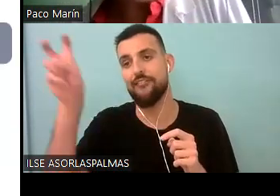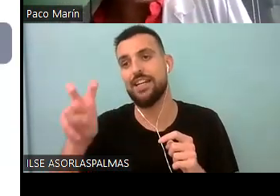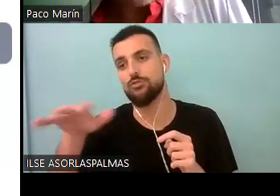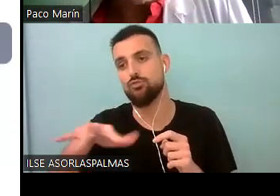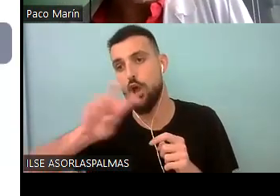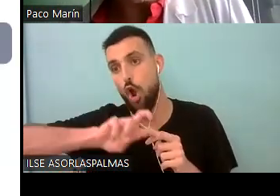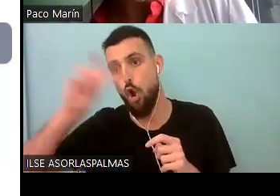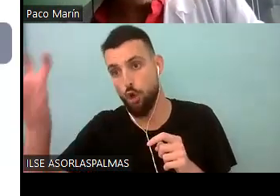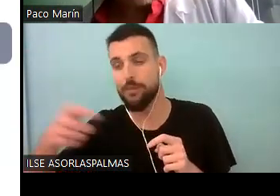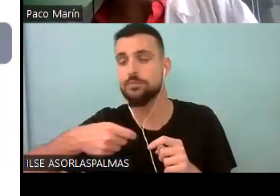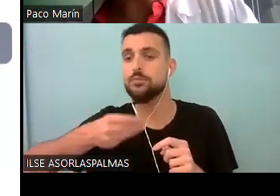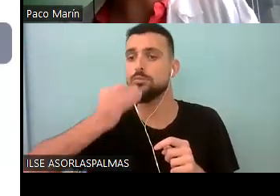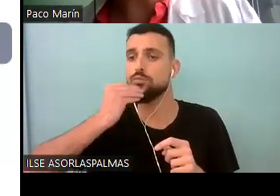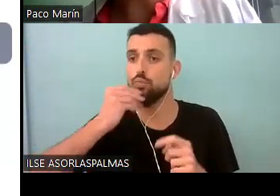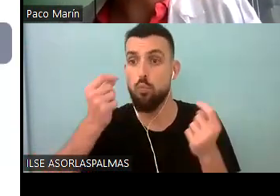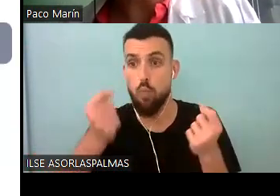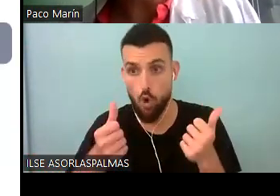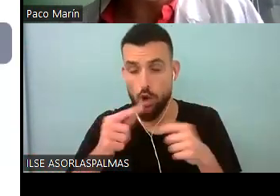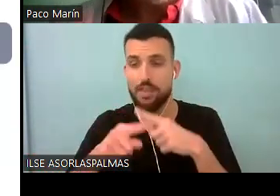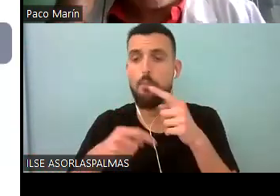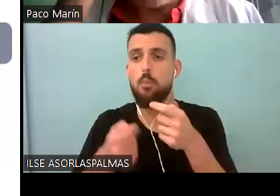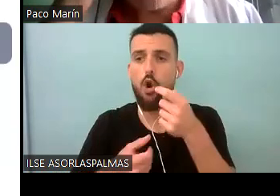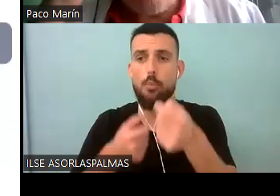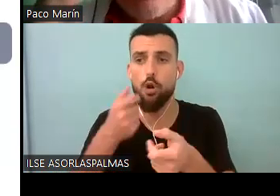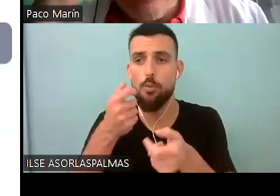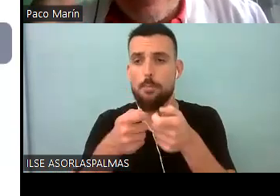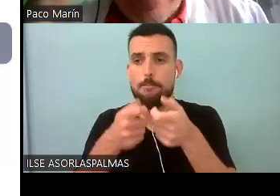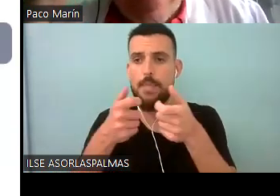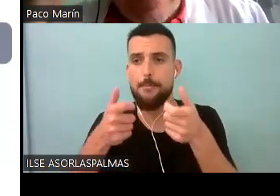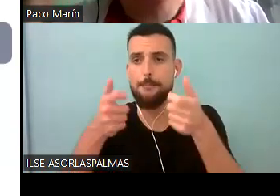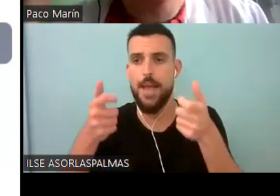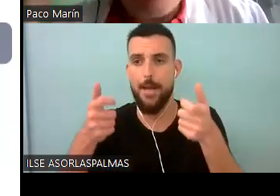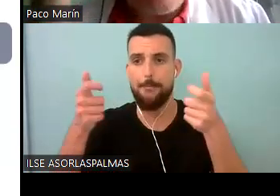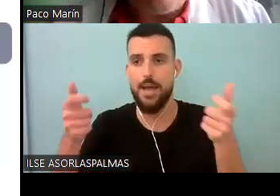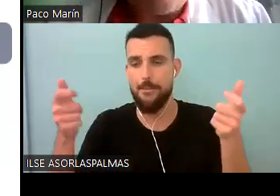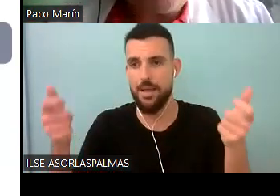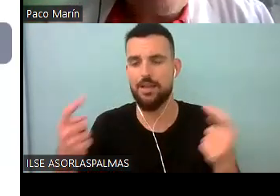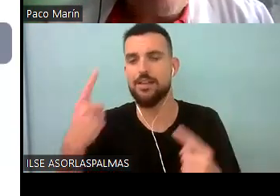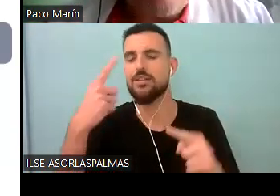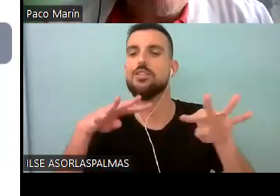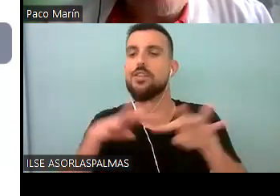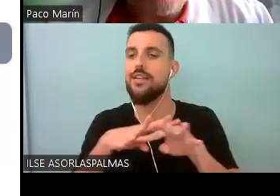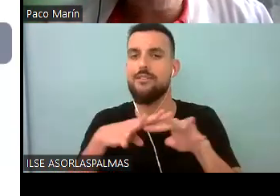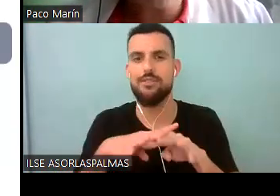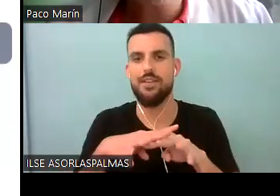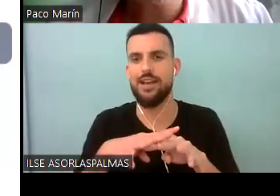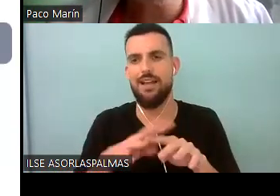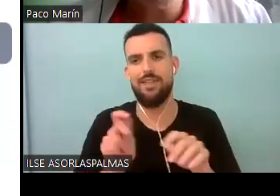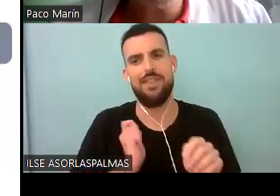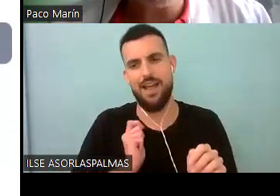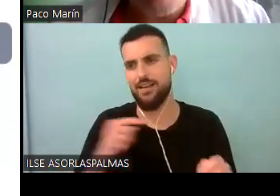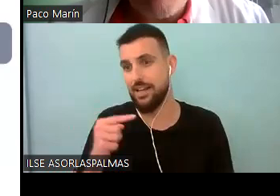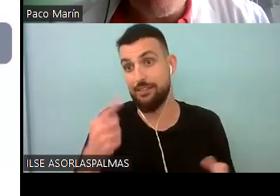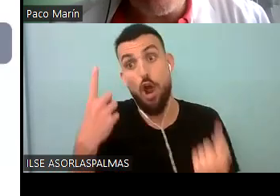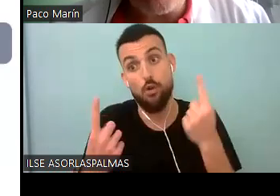con dosis bajitas e ir aumentando la cantidad de inulina. Hay gente que la fibra la tolera mal. La fibra, una